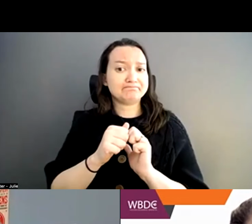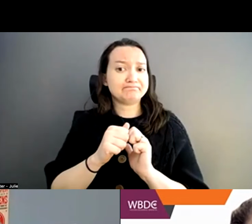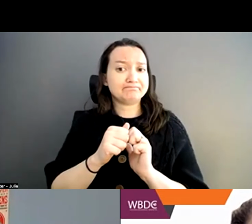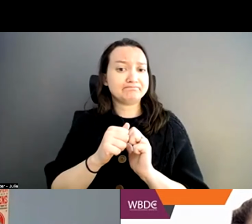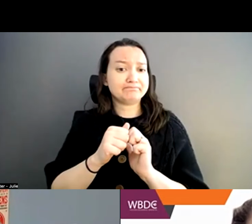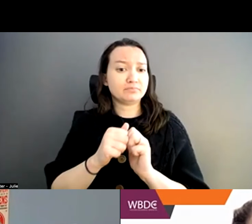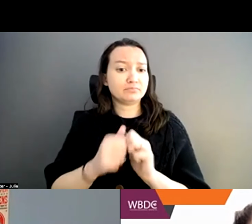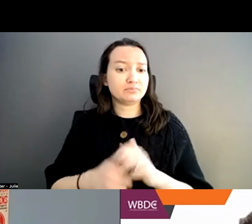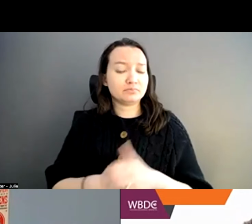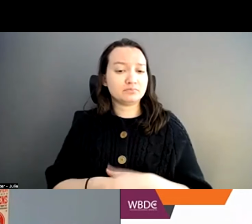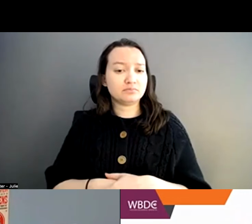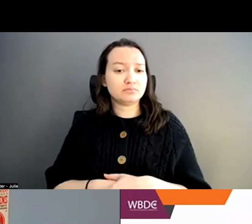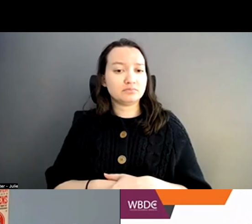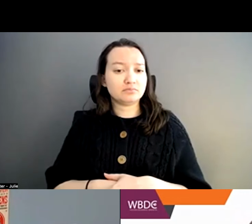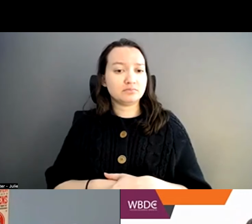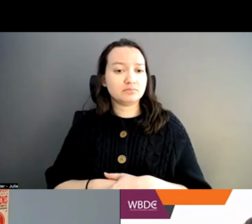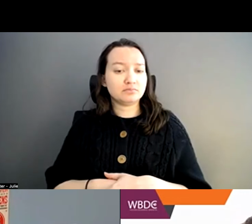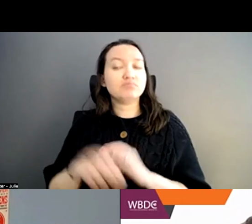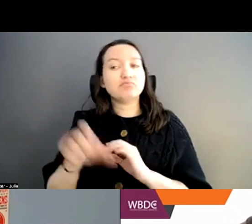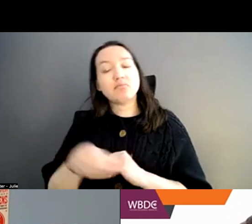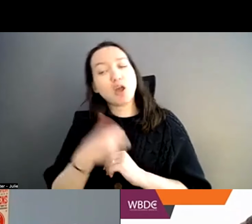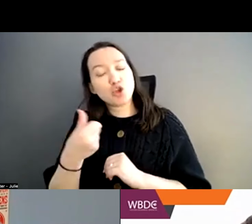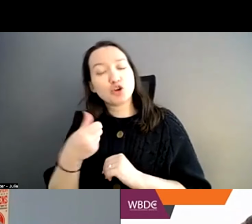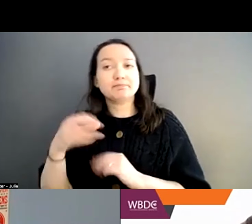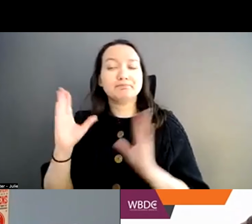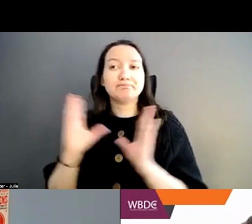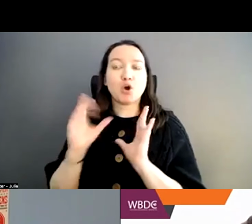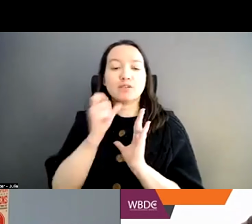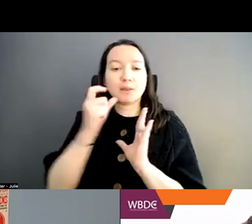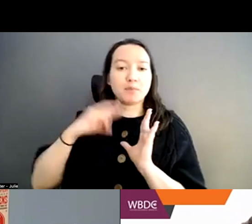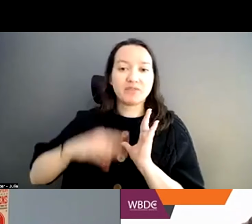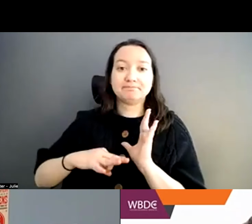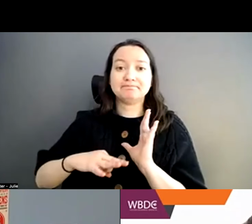es así, ¿de qué manera lo podemos identificar?